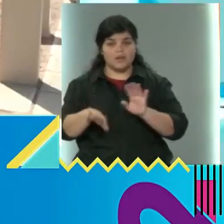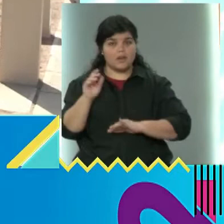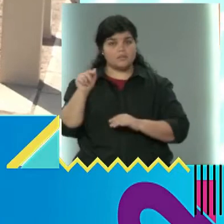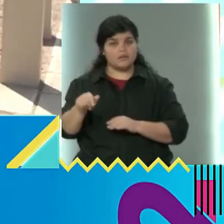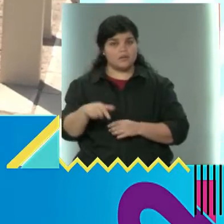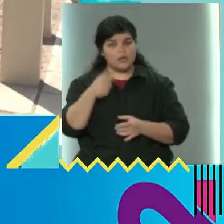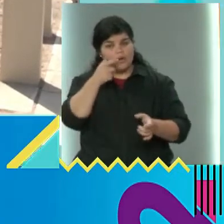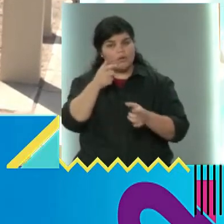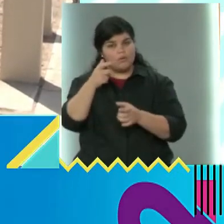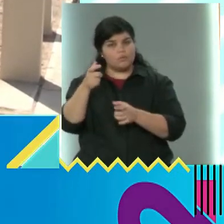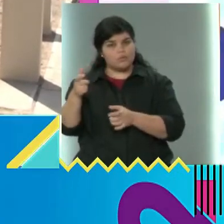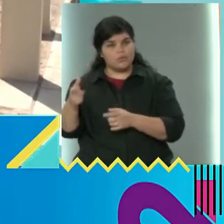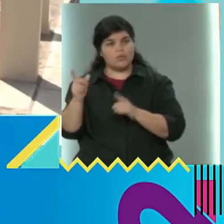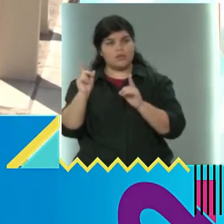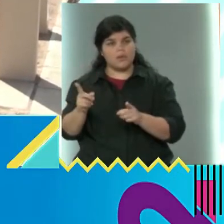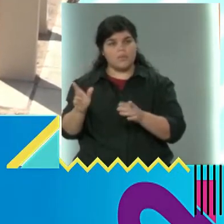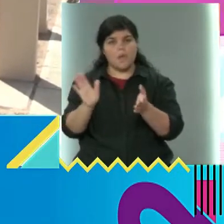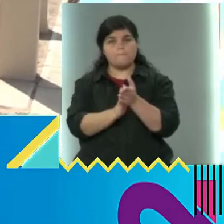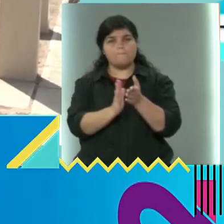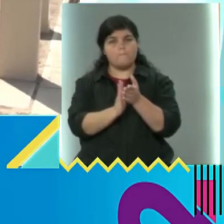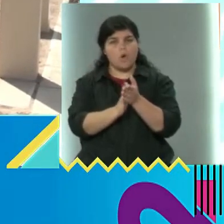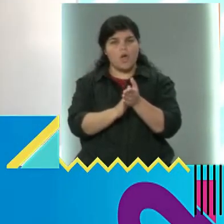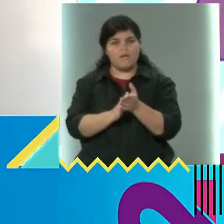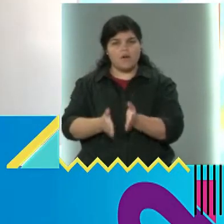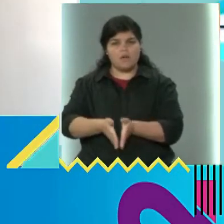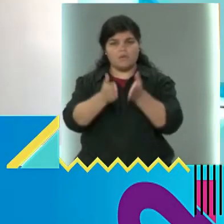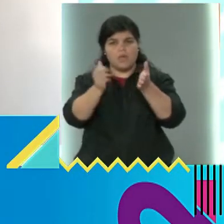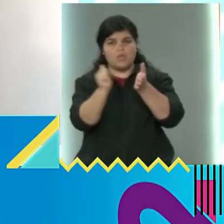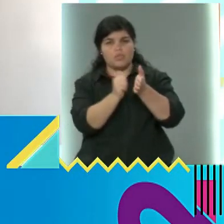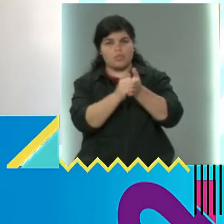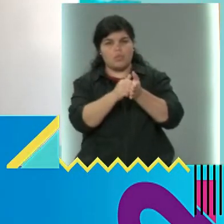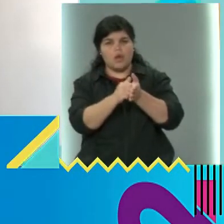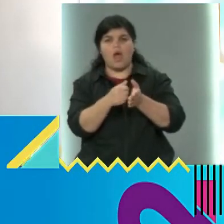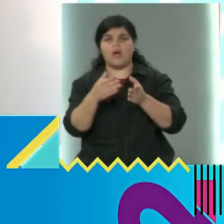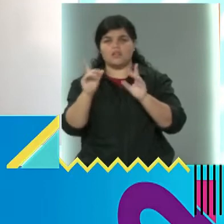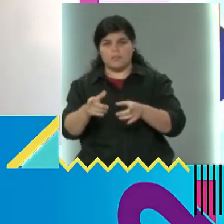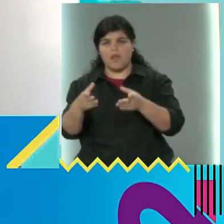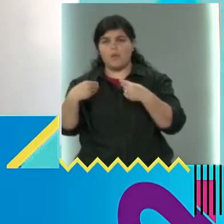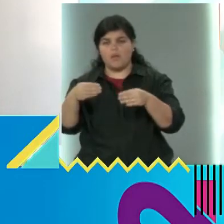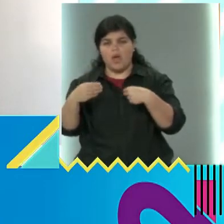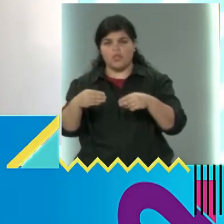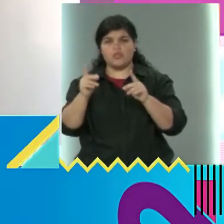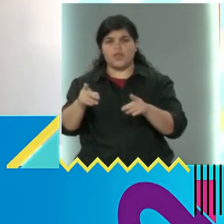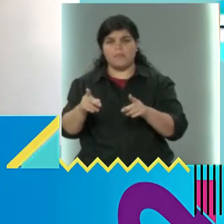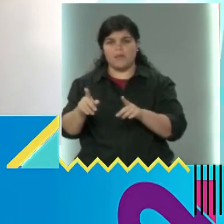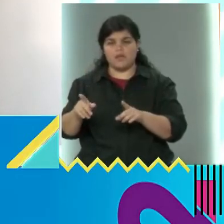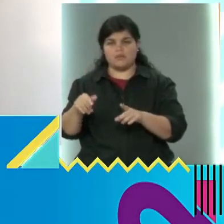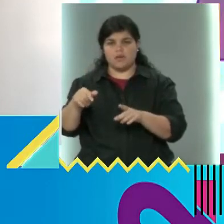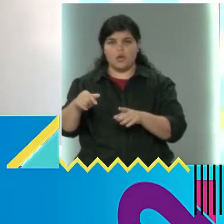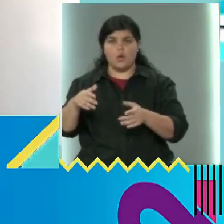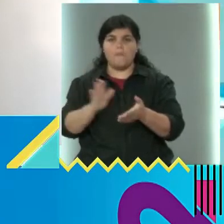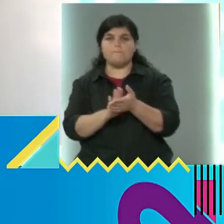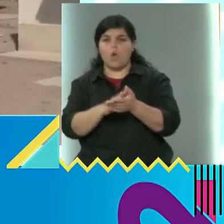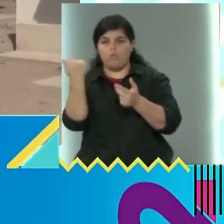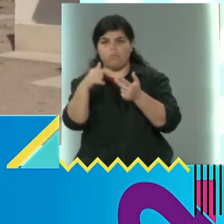inspecciones, todas las probetas de hormigones, ya sea endurecidos, ya sea de hormigones blandos, las pruebas hidráulicas, las cubiertas, o sea, son viviendas